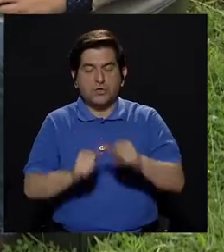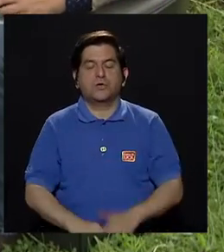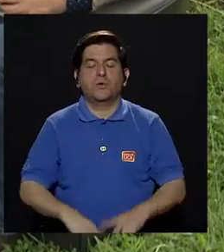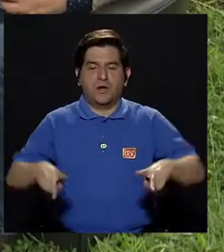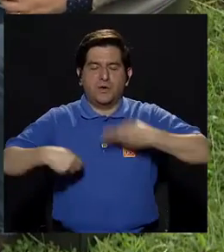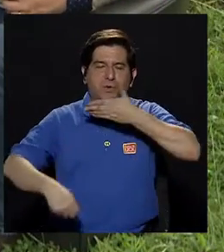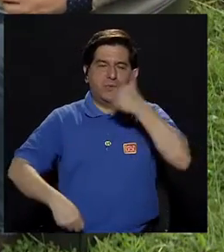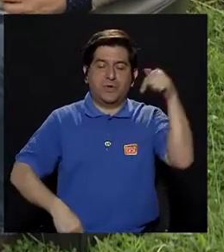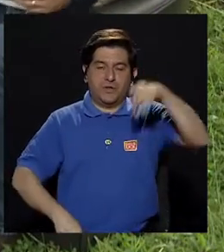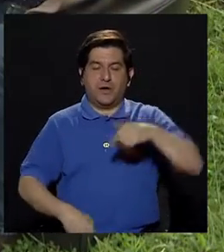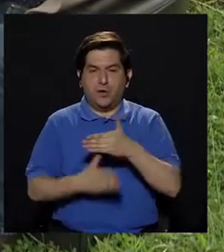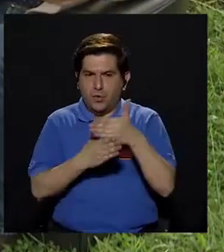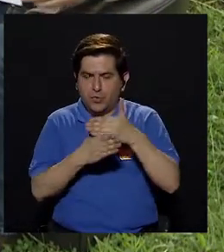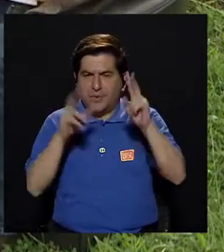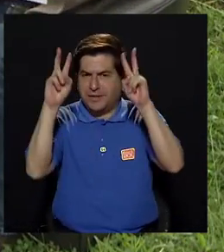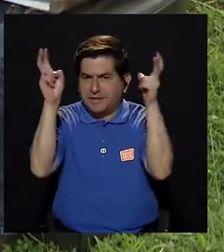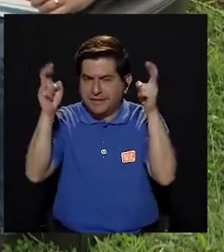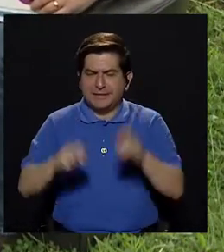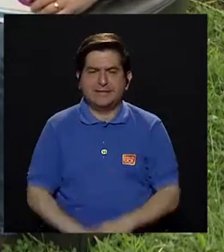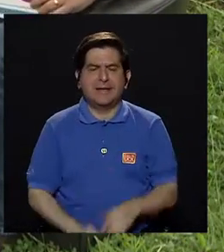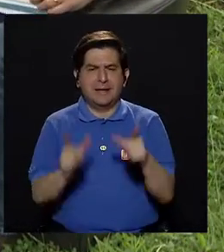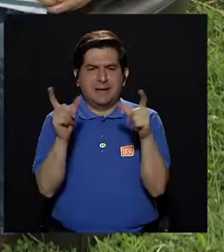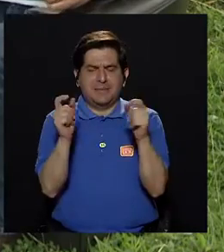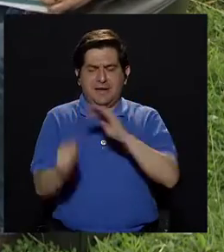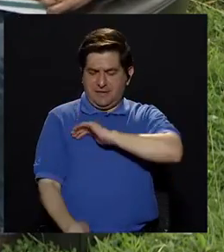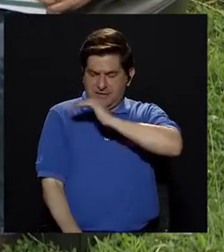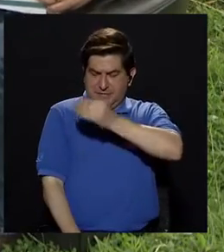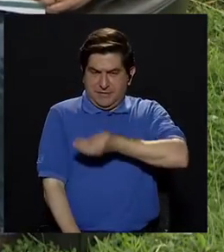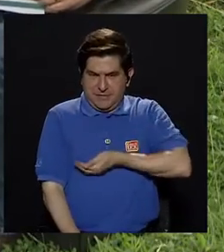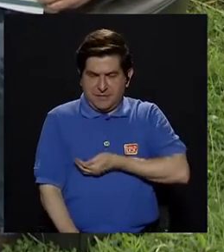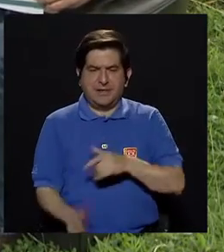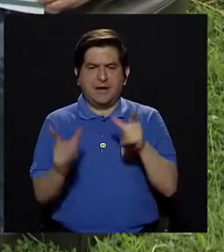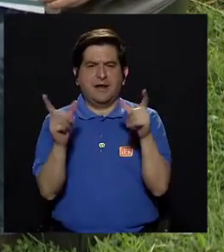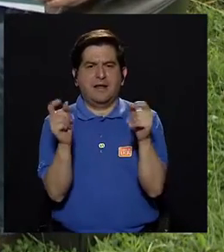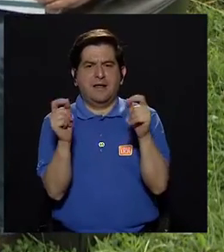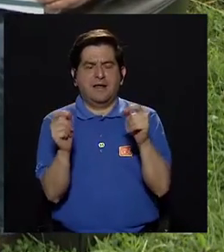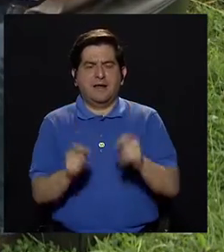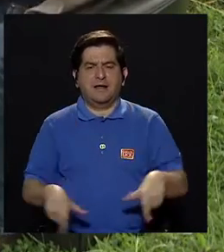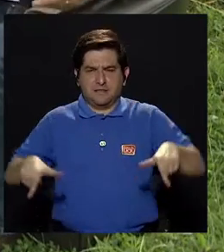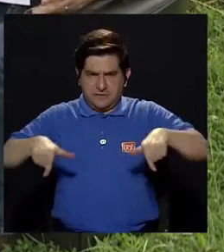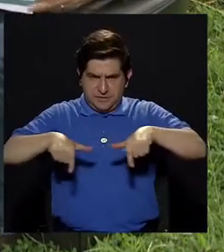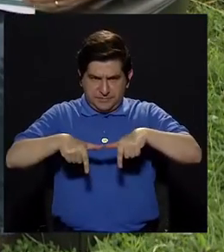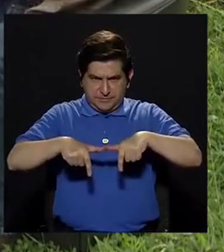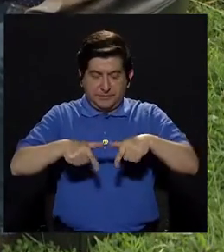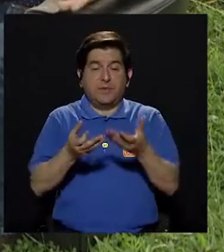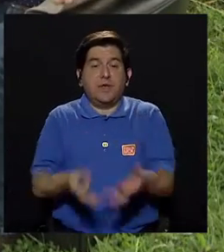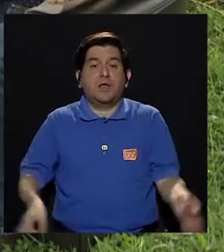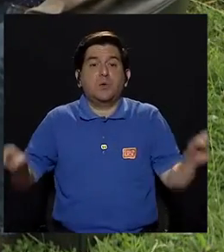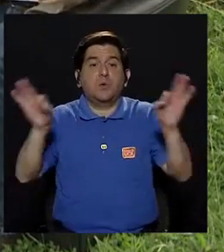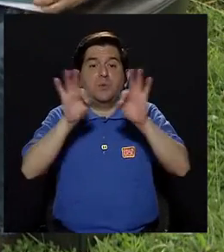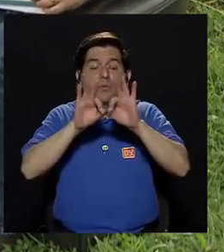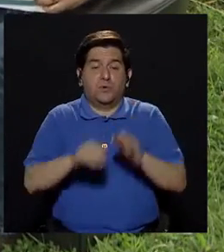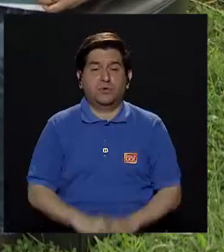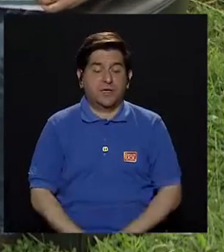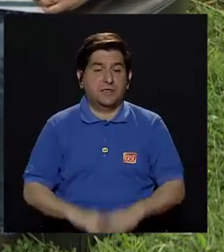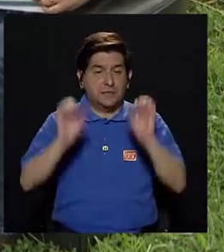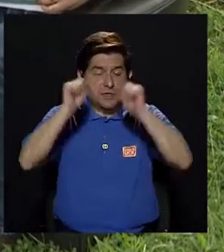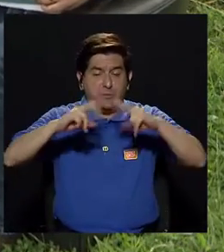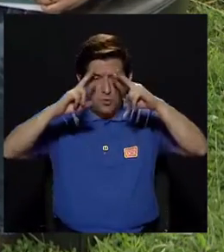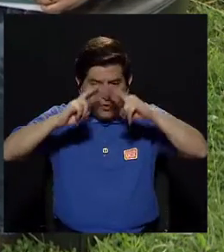Continuamos con Vivir Mejor el día de hoy, compartiéndoles el tema del cáncer de mama y el cáncer cervicouterino y la importancia de poderse